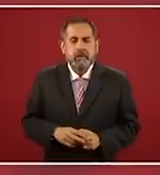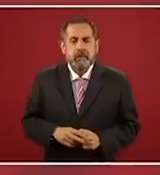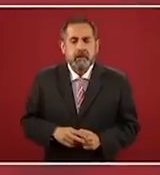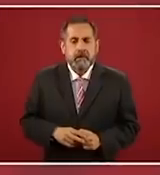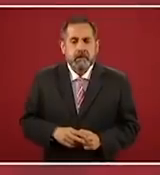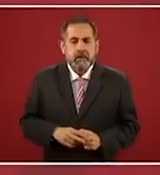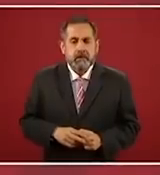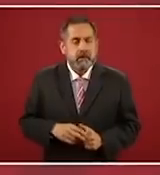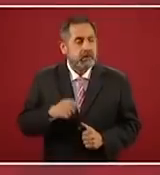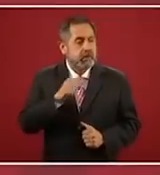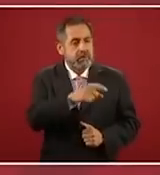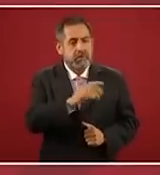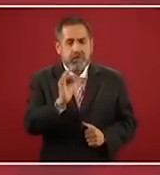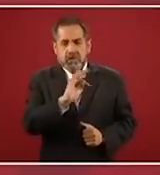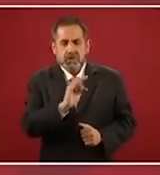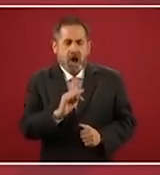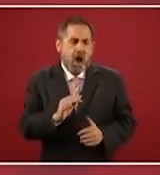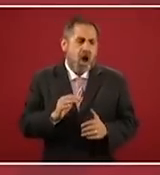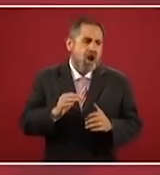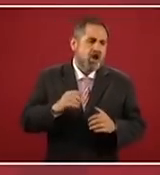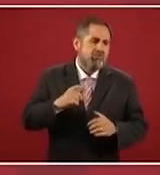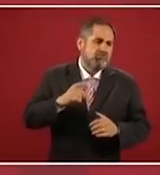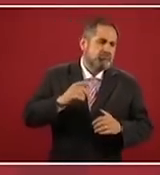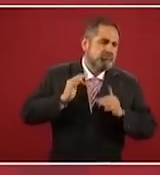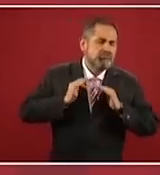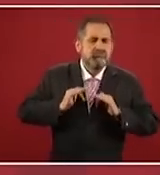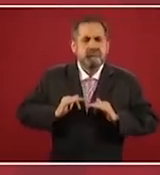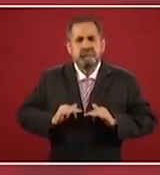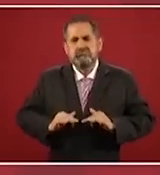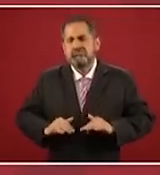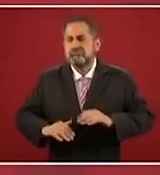tener comodidad, confort,